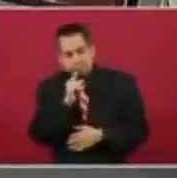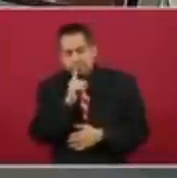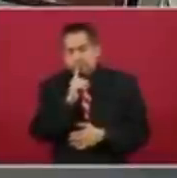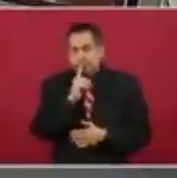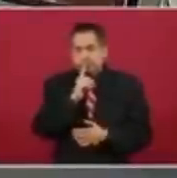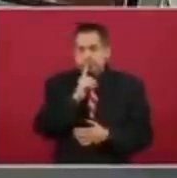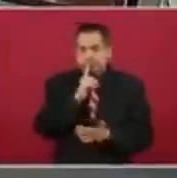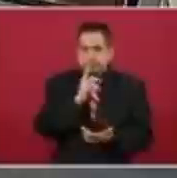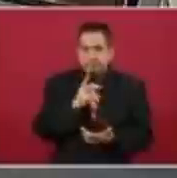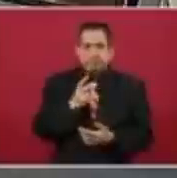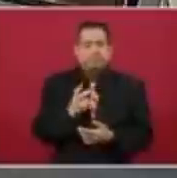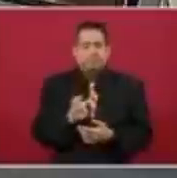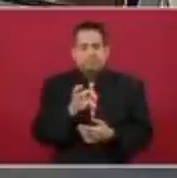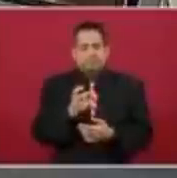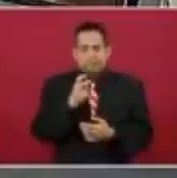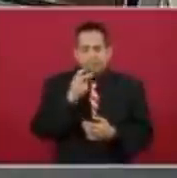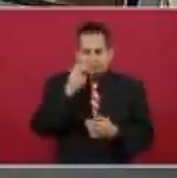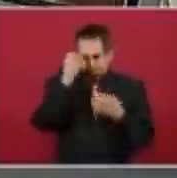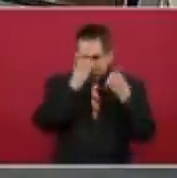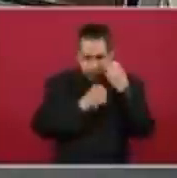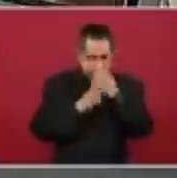Entonces, eso sí se está haciendo,